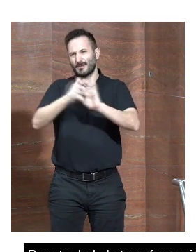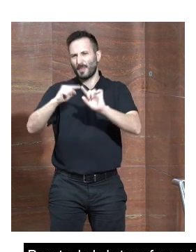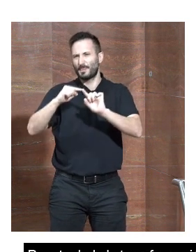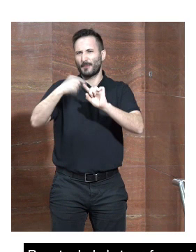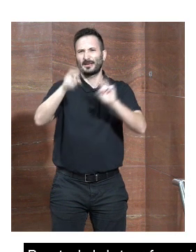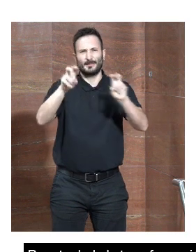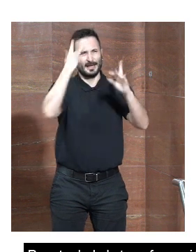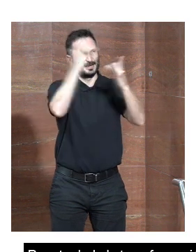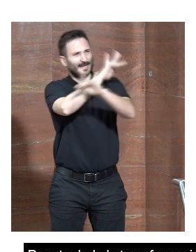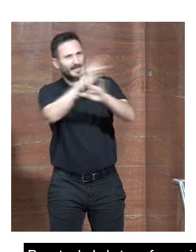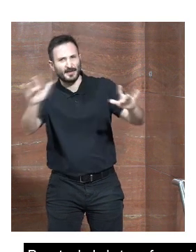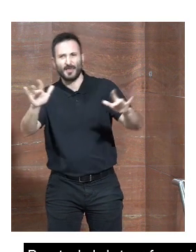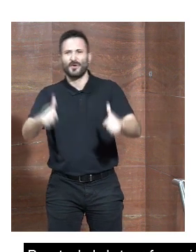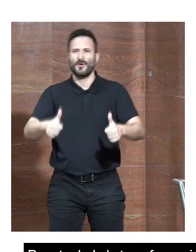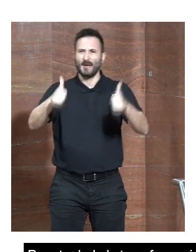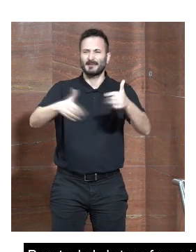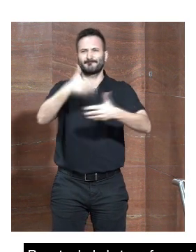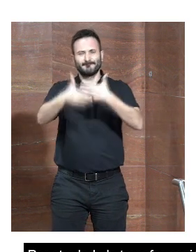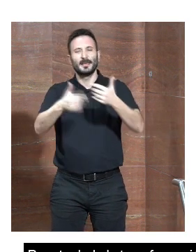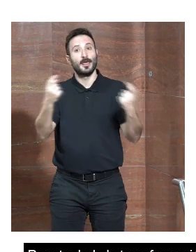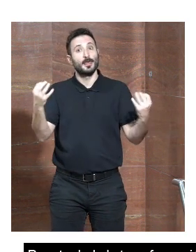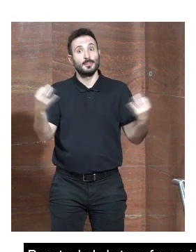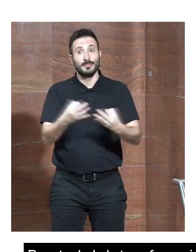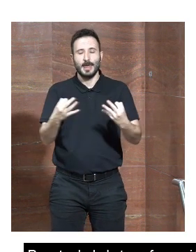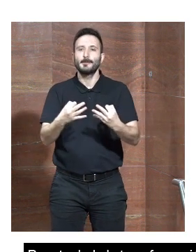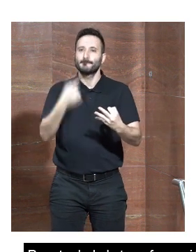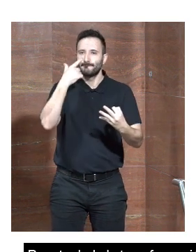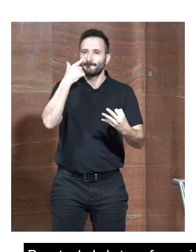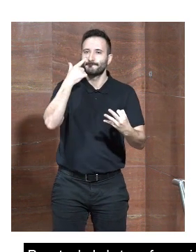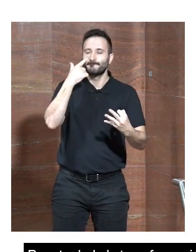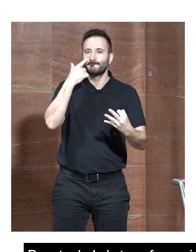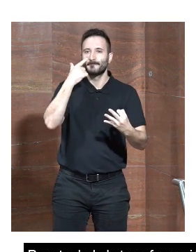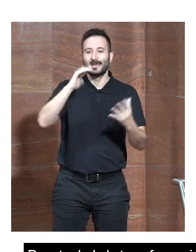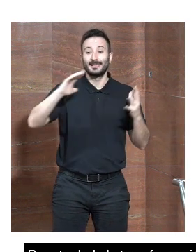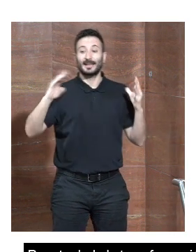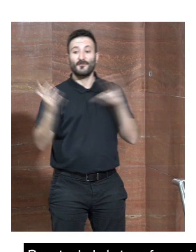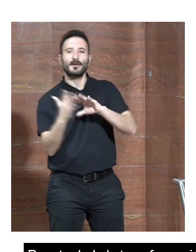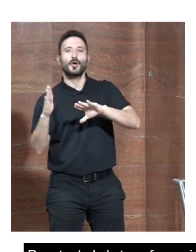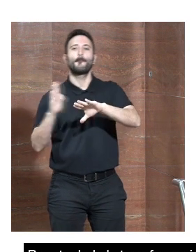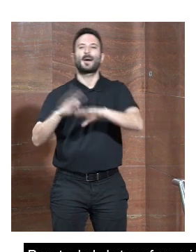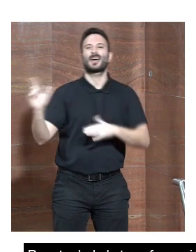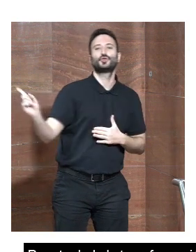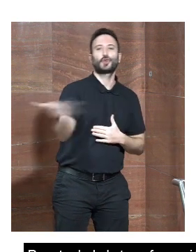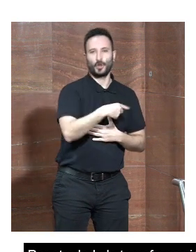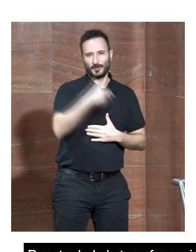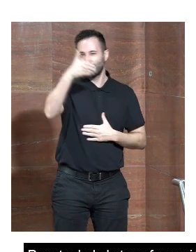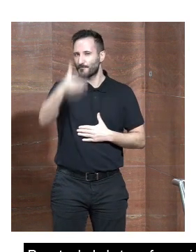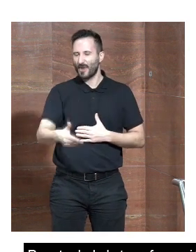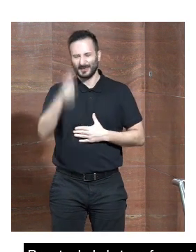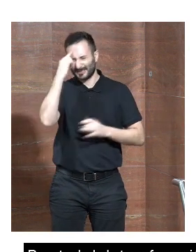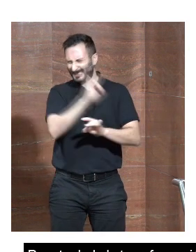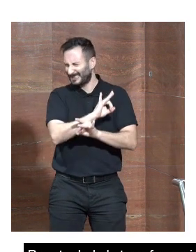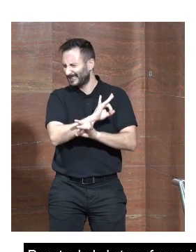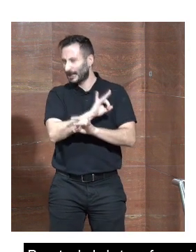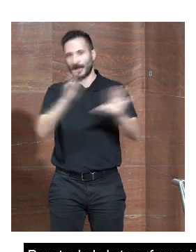es sensibilización, concienciación, voluntad. Tiene que ser sensible a que sea una digitalización para todos. Es muy importante. Eso está clarísimo,